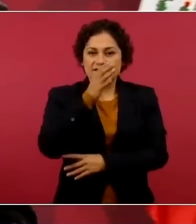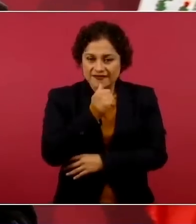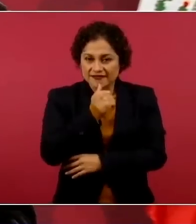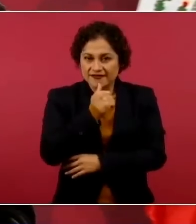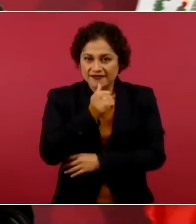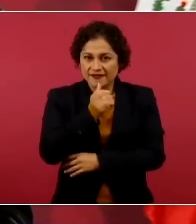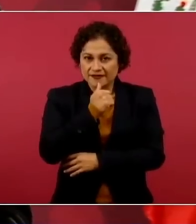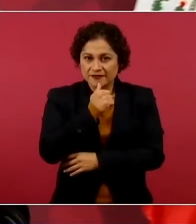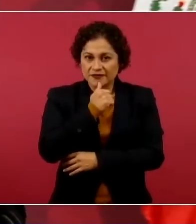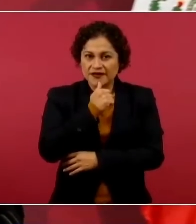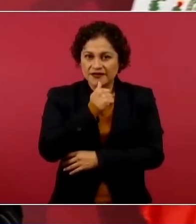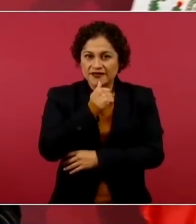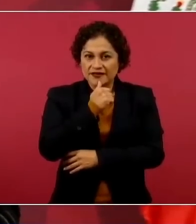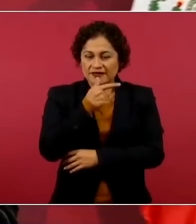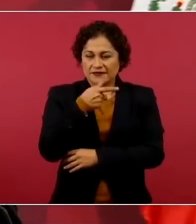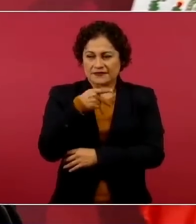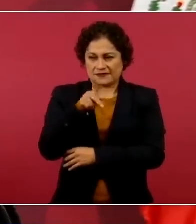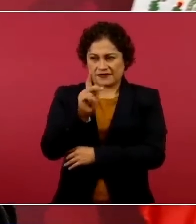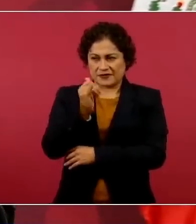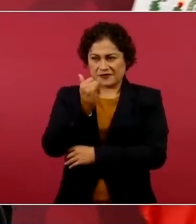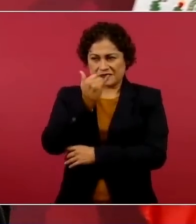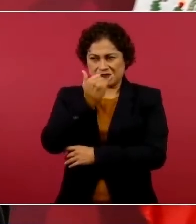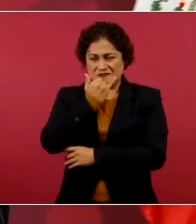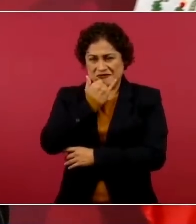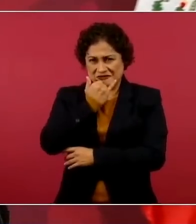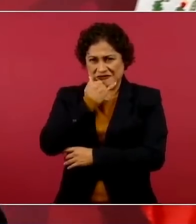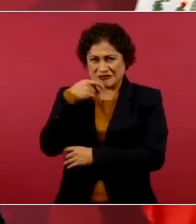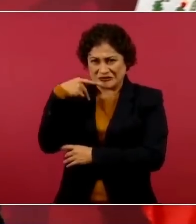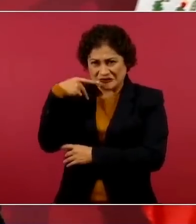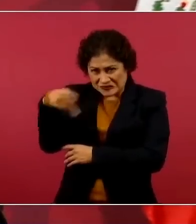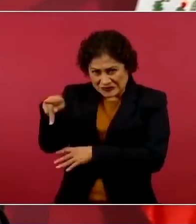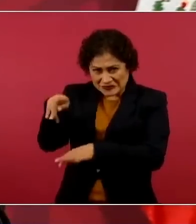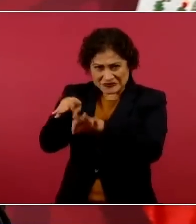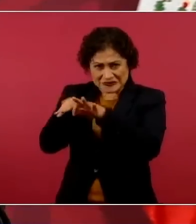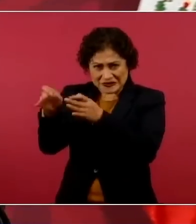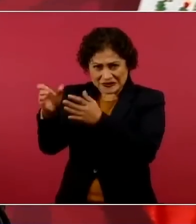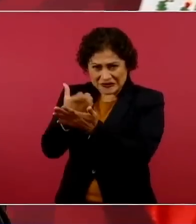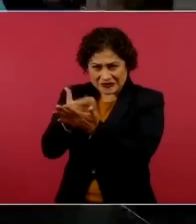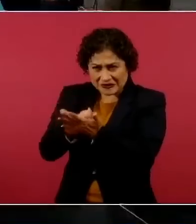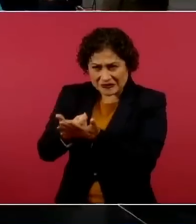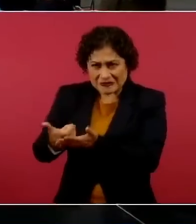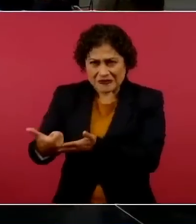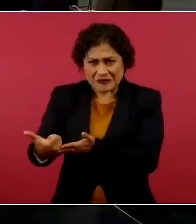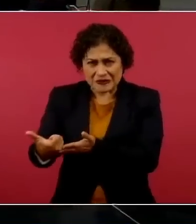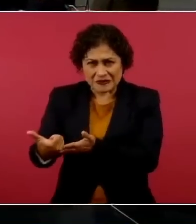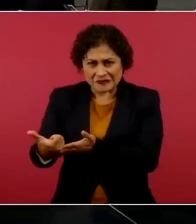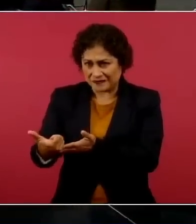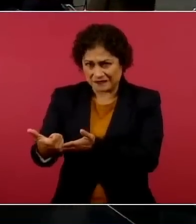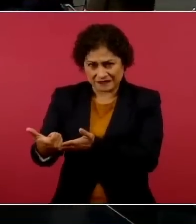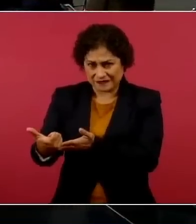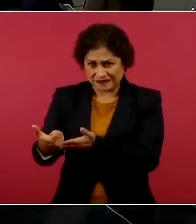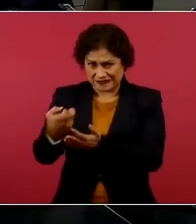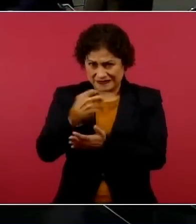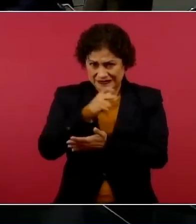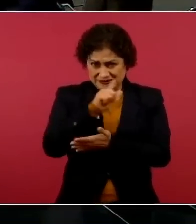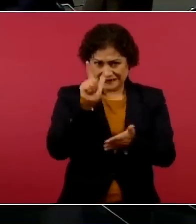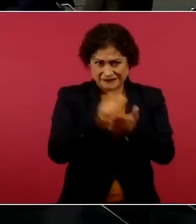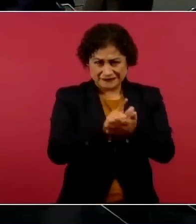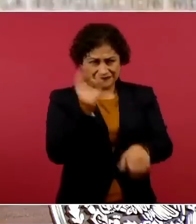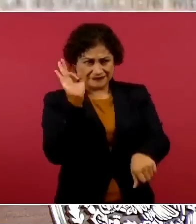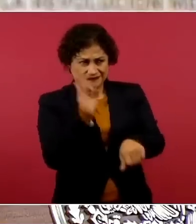de ese precepto tiene que ver con el salario de los trabajadores, que desde luego es